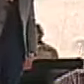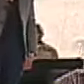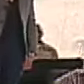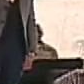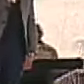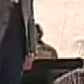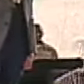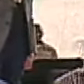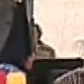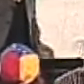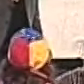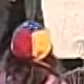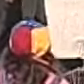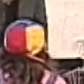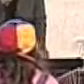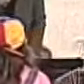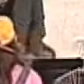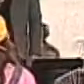intervención.